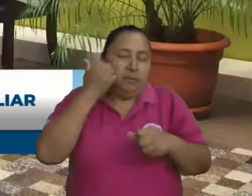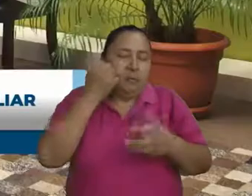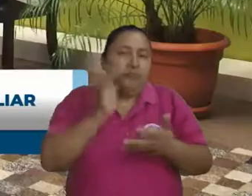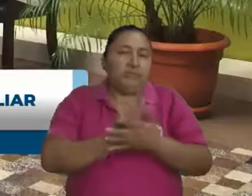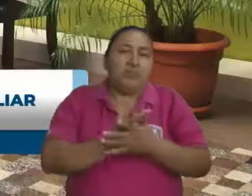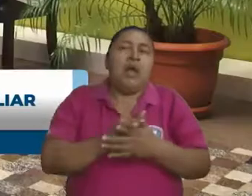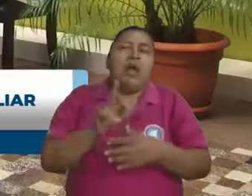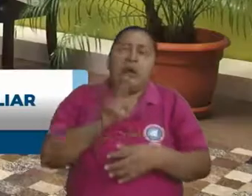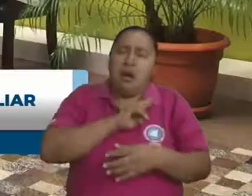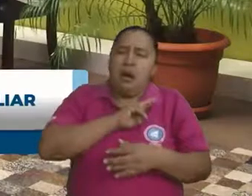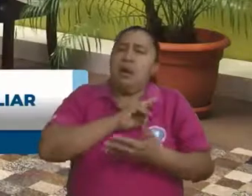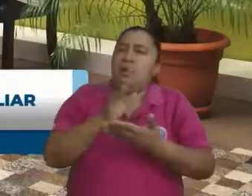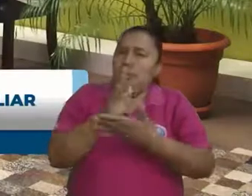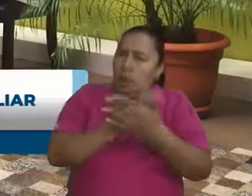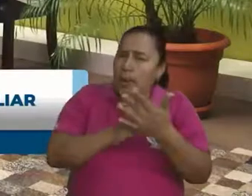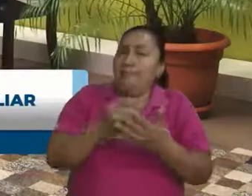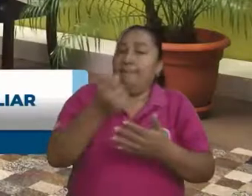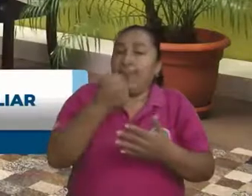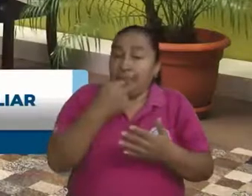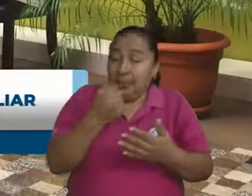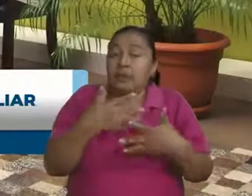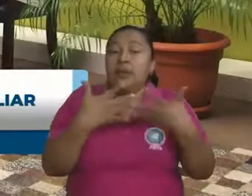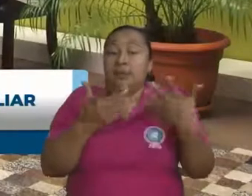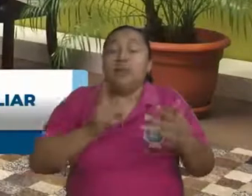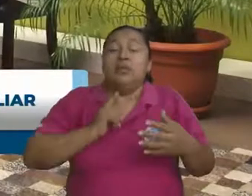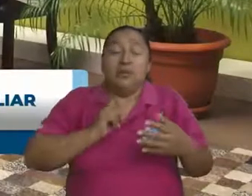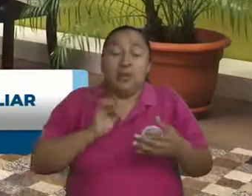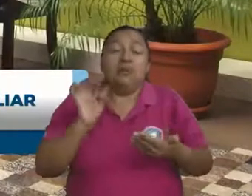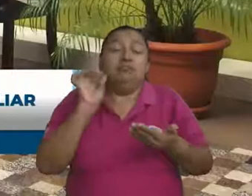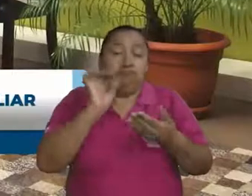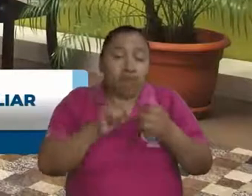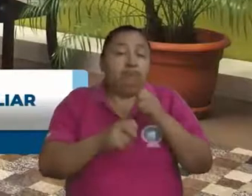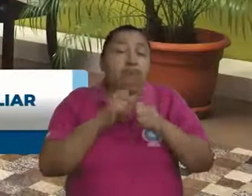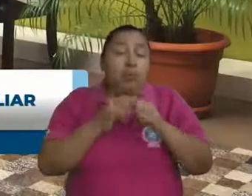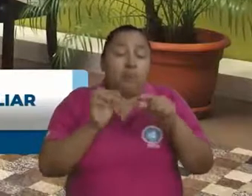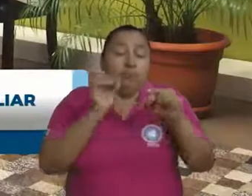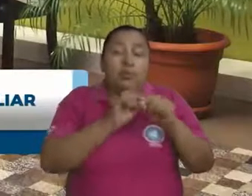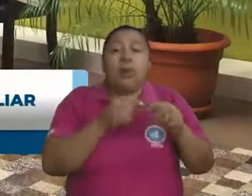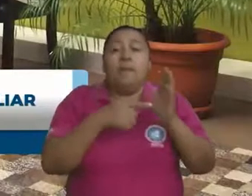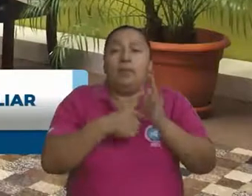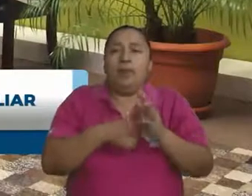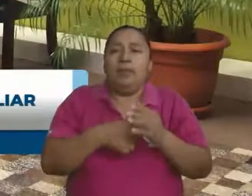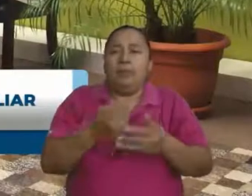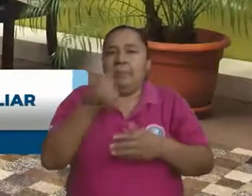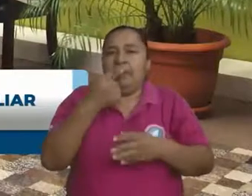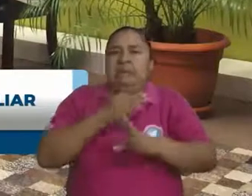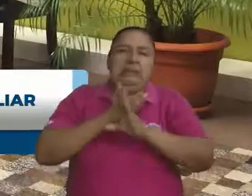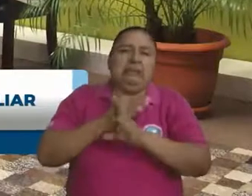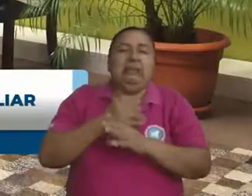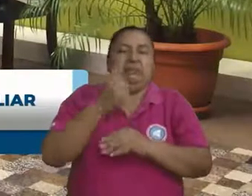Hay medicamentos que tienen mucha relación también con la aparición de colelitiasis, como por ejemplo algunos antibióticos.